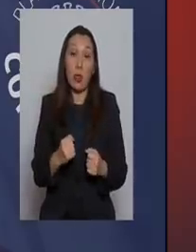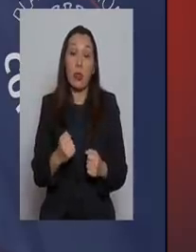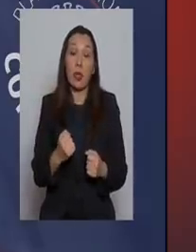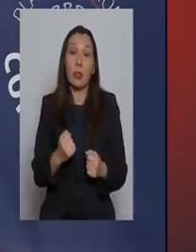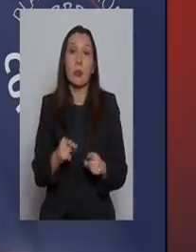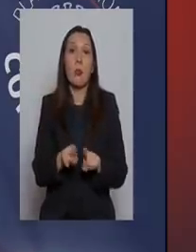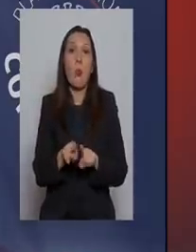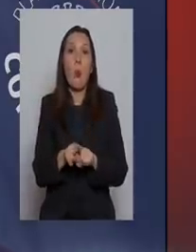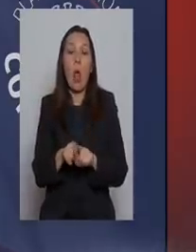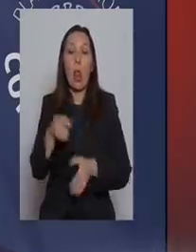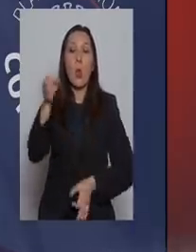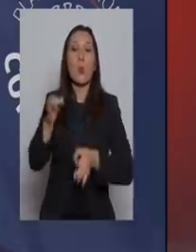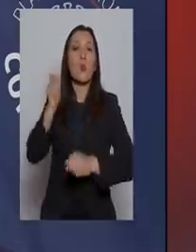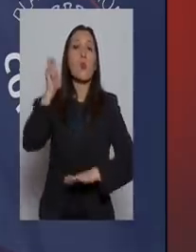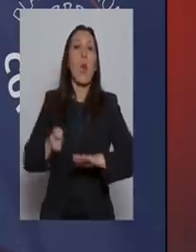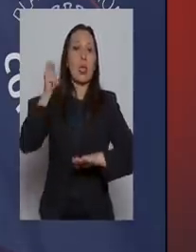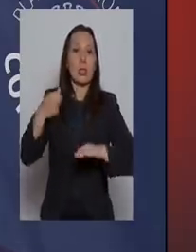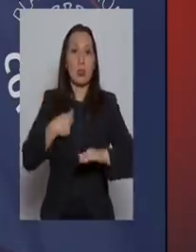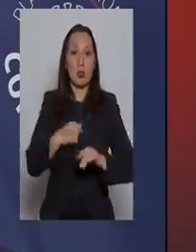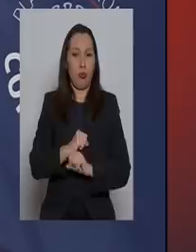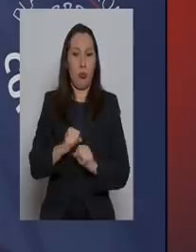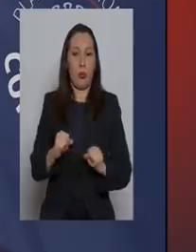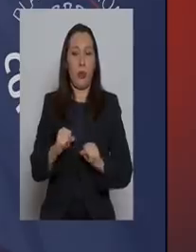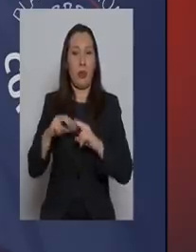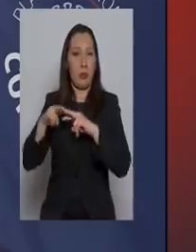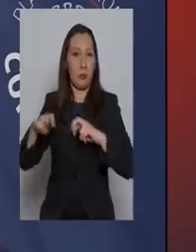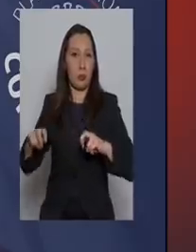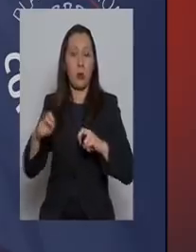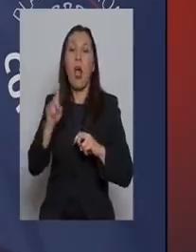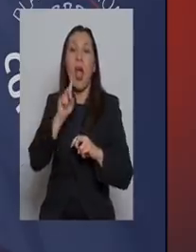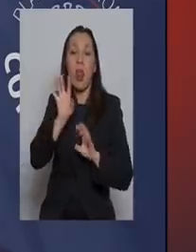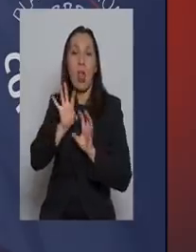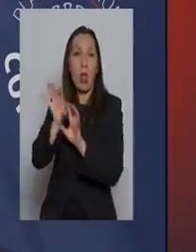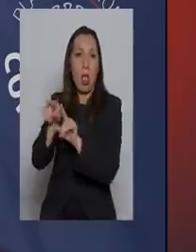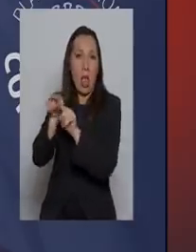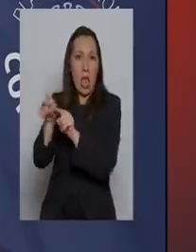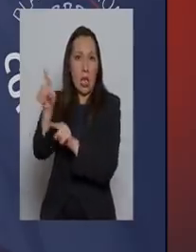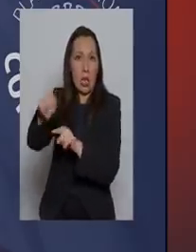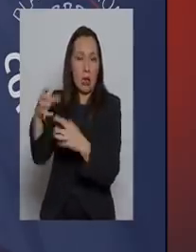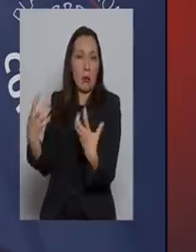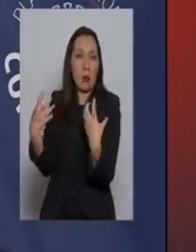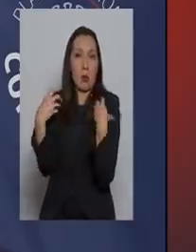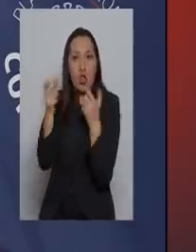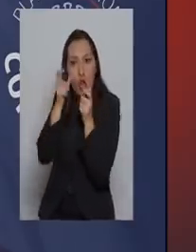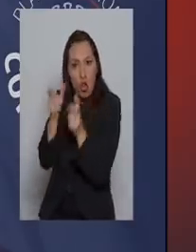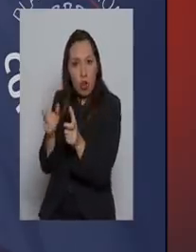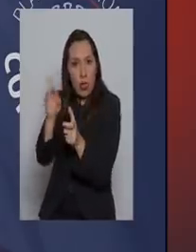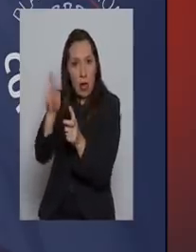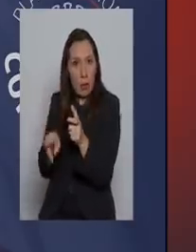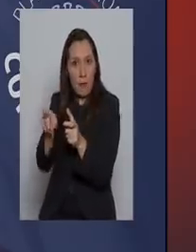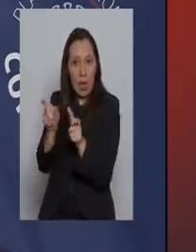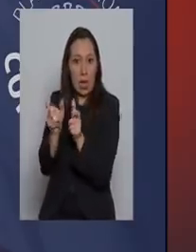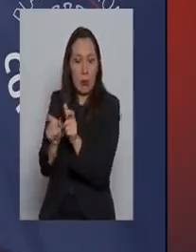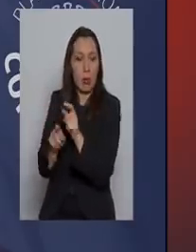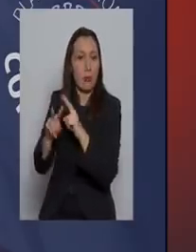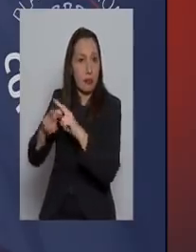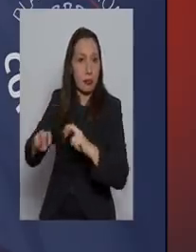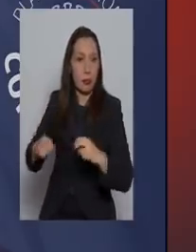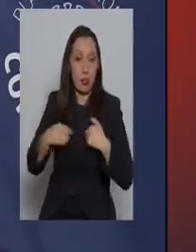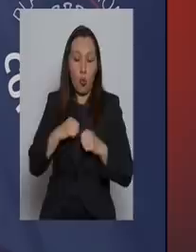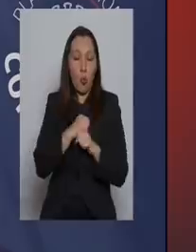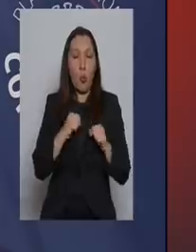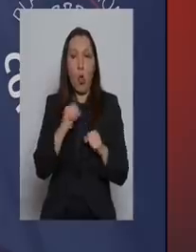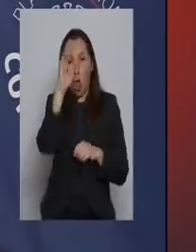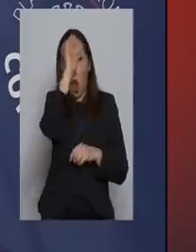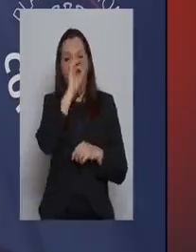ser juez al final de este sumario y por lo tanto no me corresponde implicarme dando